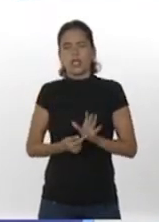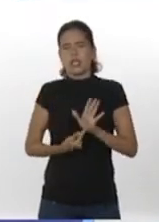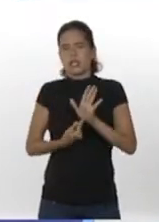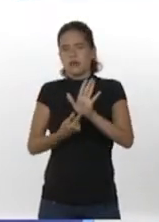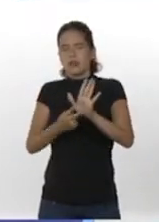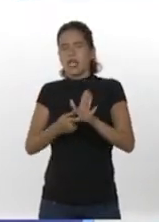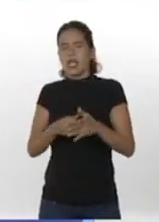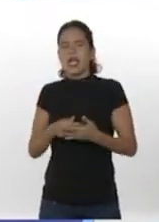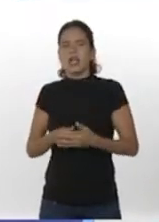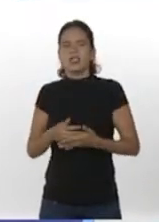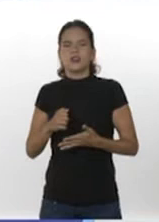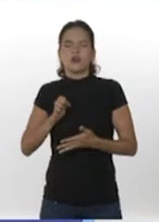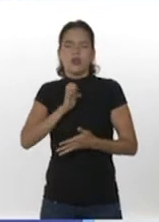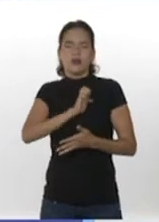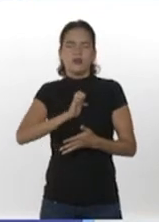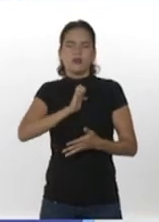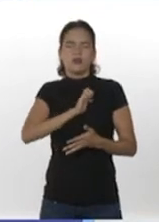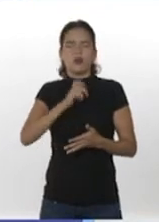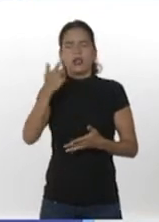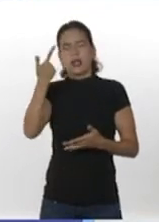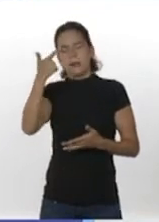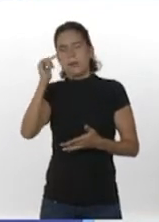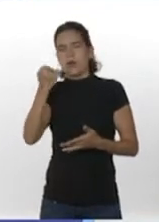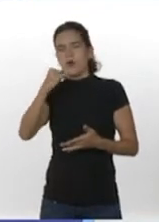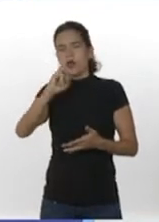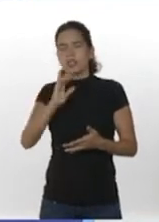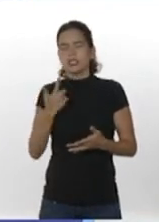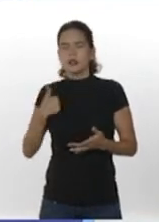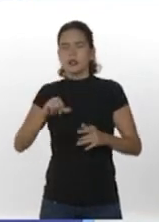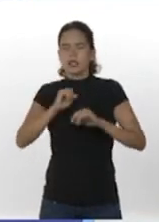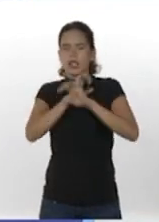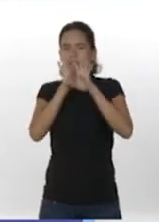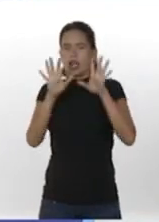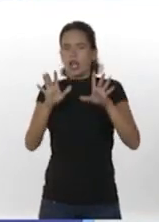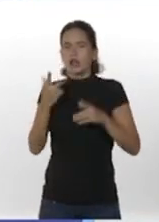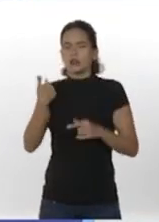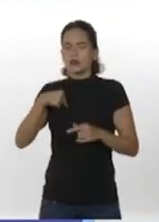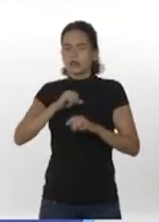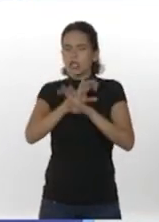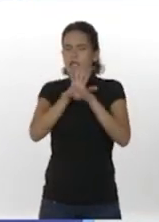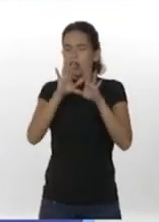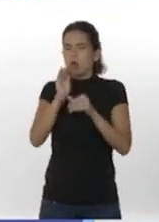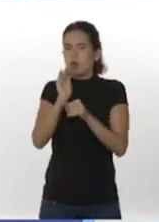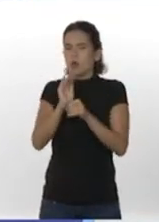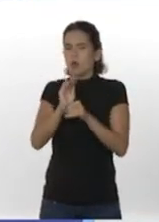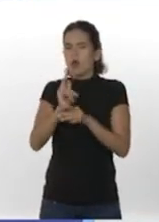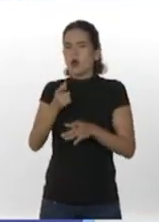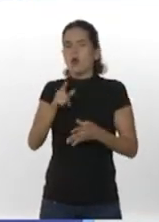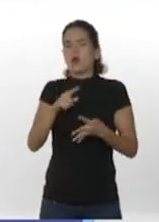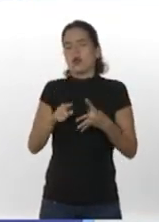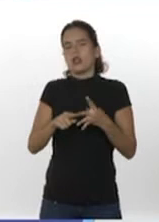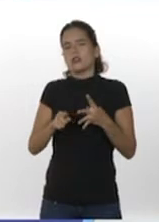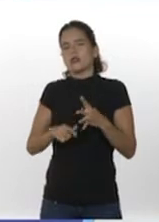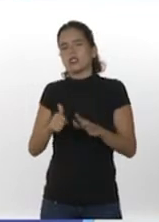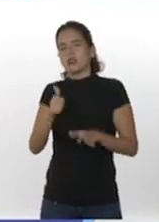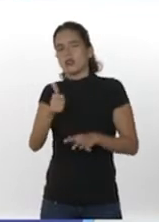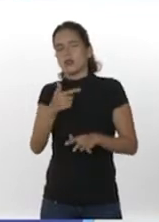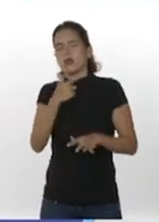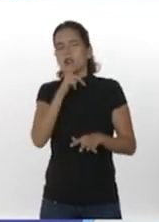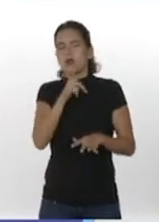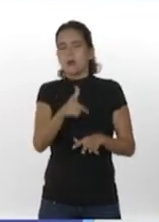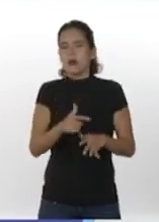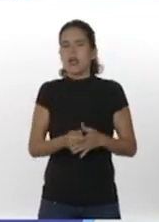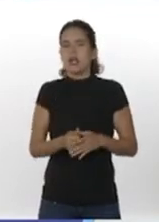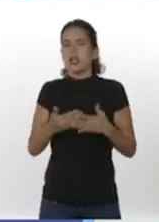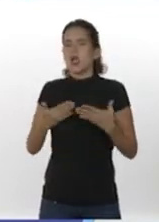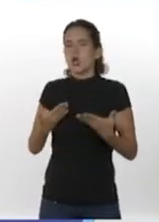para reflejar sus emociones. Pero allí también tenemos que tener en cuenta, o debemos tener cuidado, cuáles son esas ventajas y